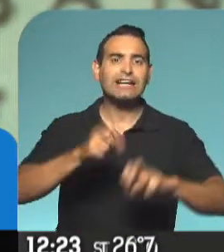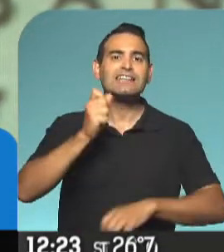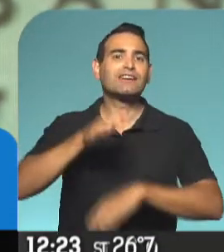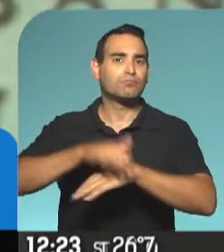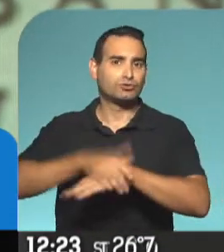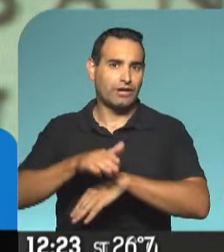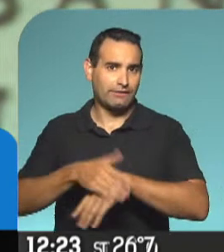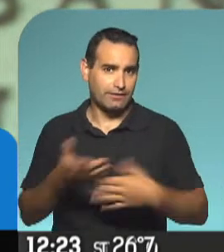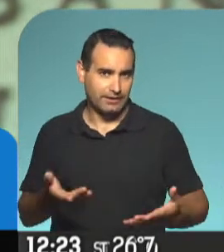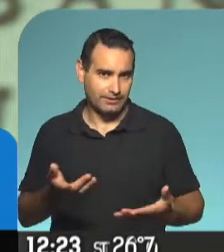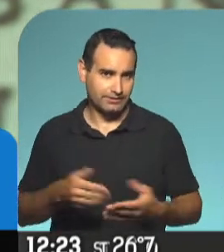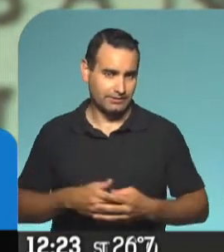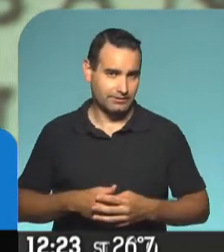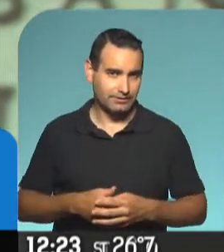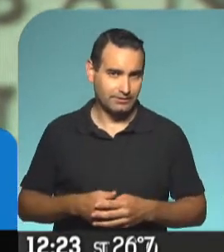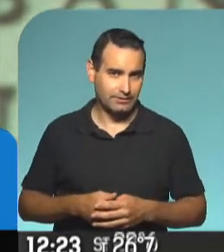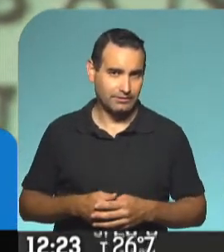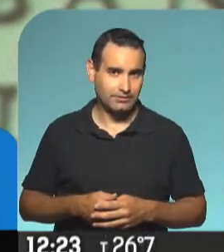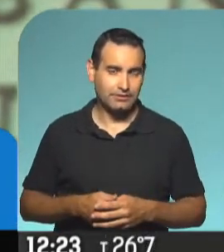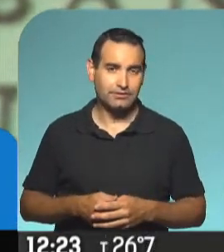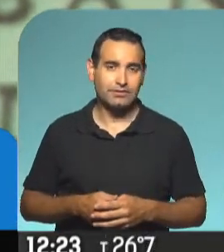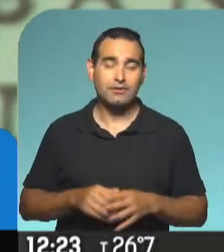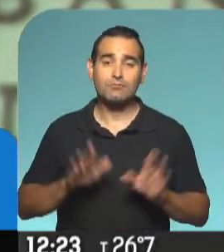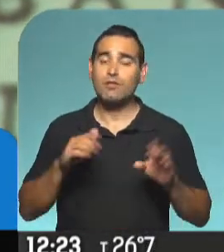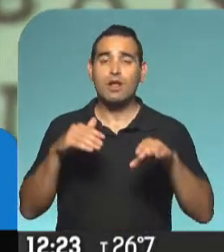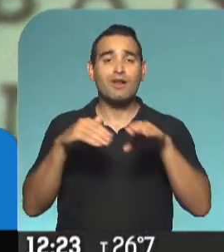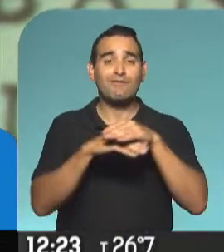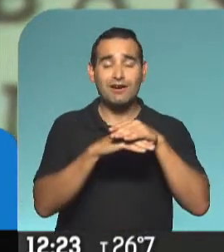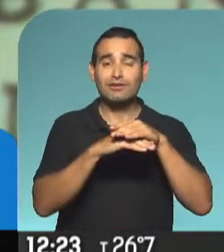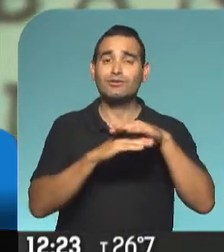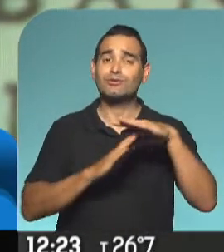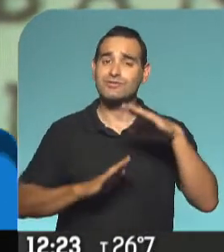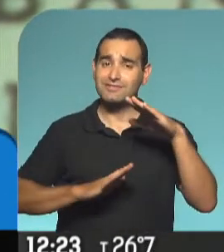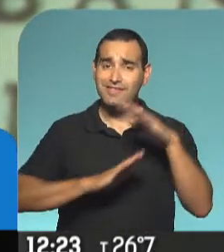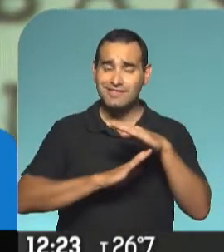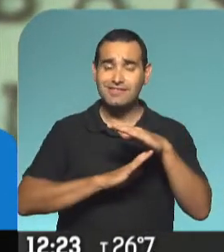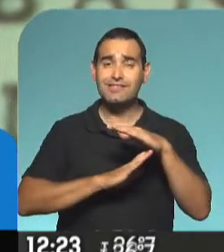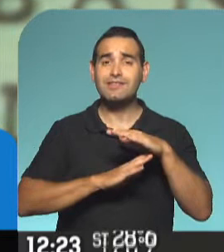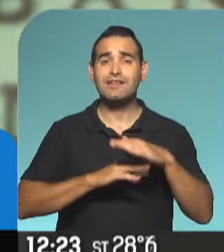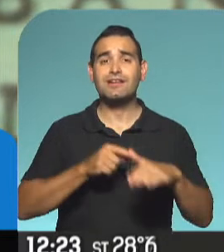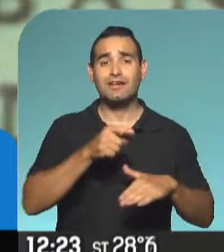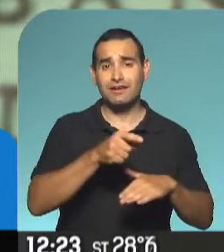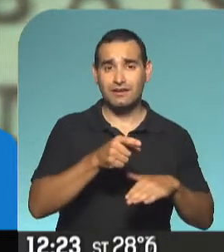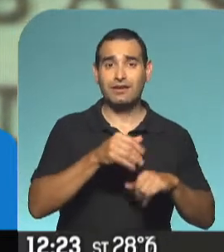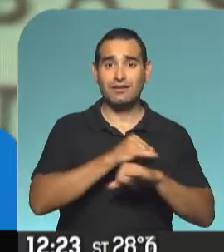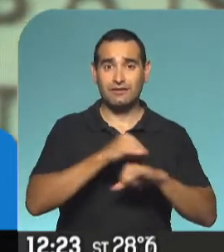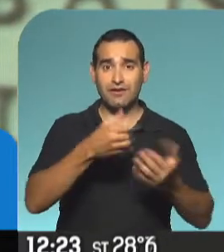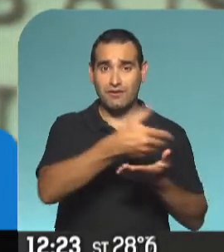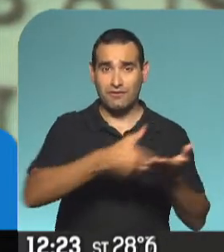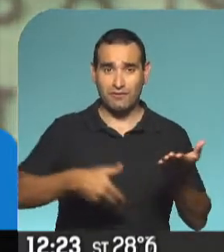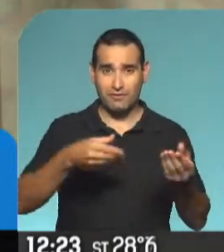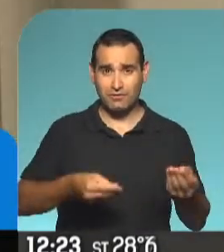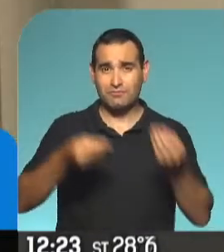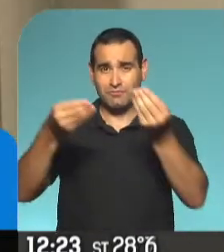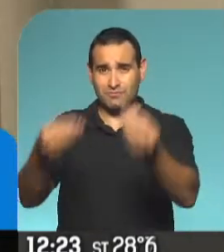responsabilidades sobre esas irregularidades. Bueno, lo que el Banco Central hizo fue girar estas actuaciones a la Sindicatura General